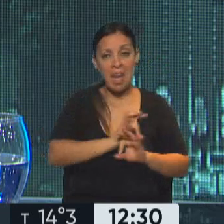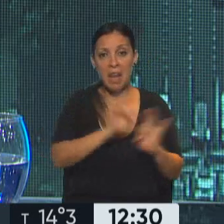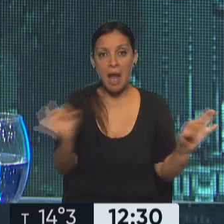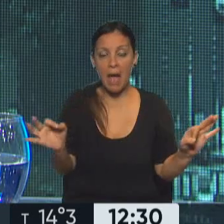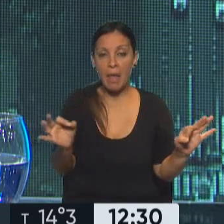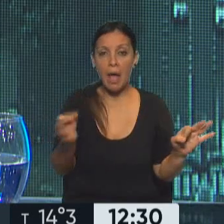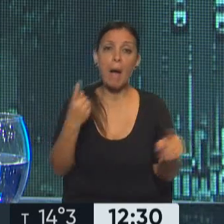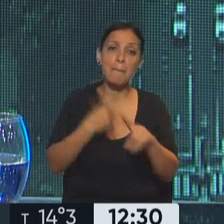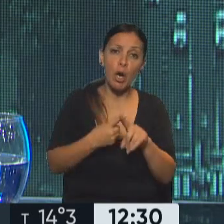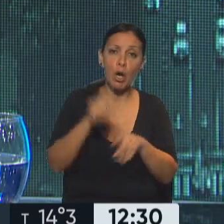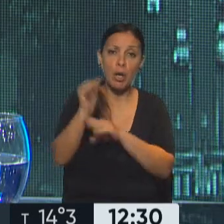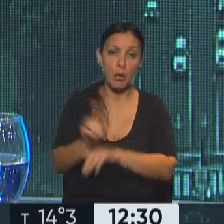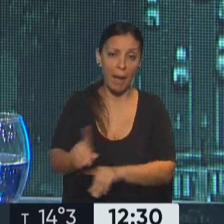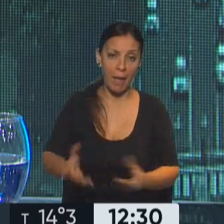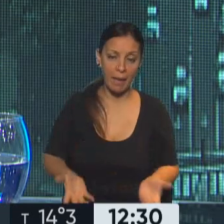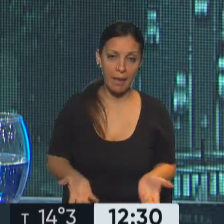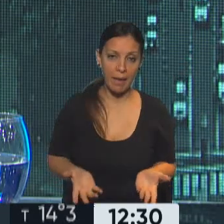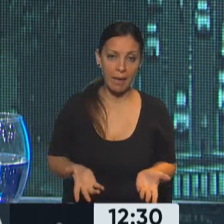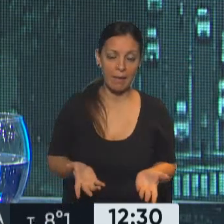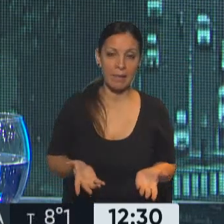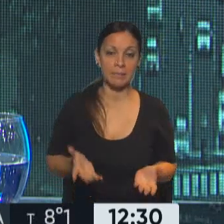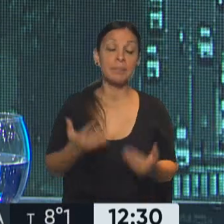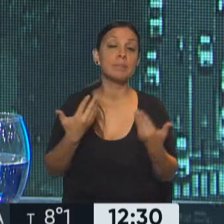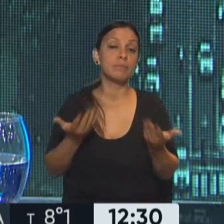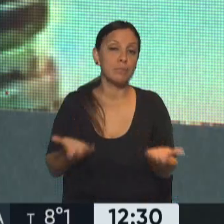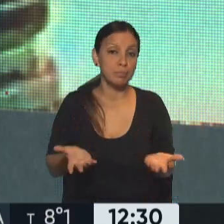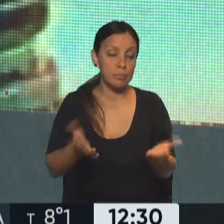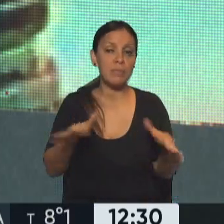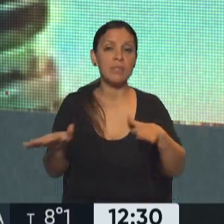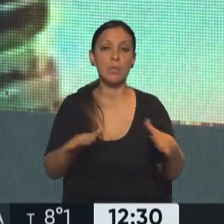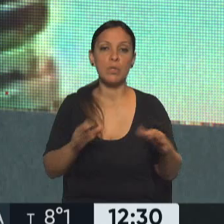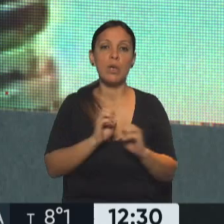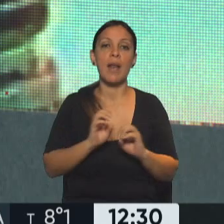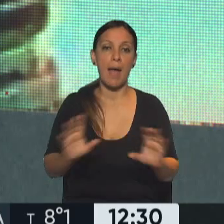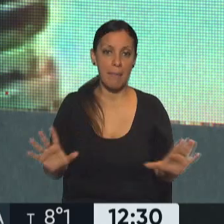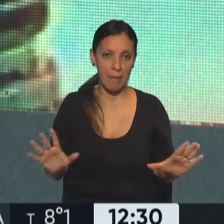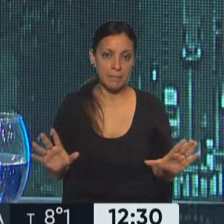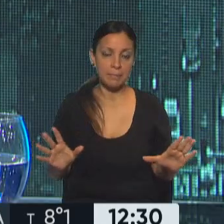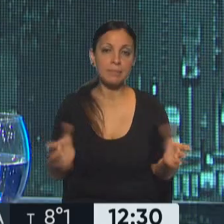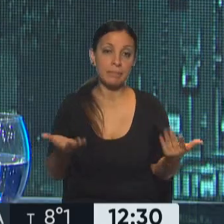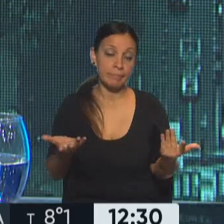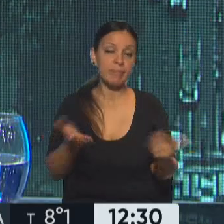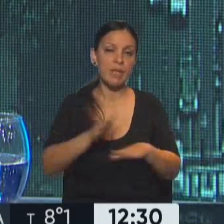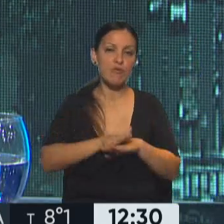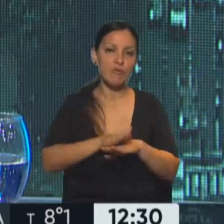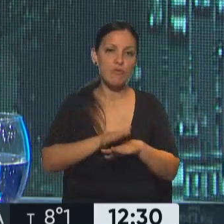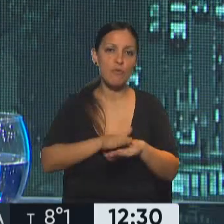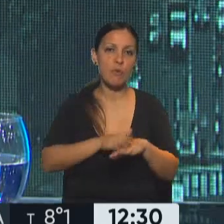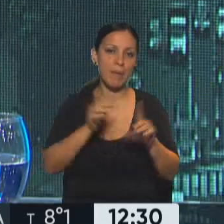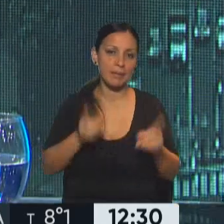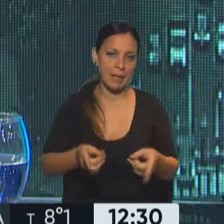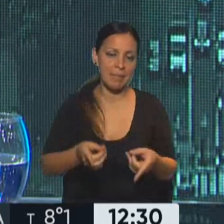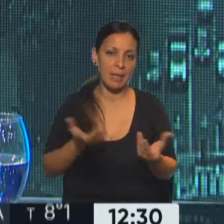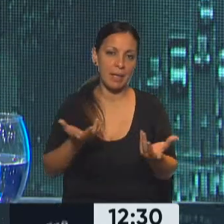de precariedad. Desde luego, estamos en una circunstancia grave. producto de tantas